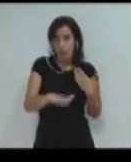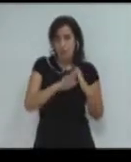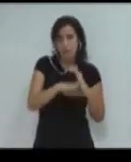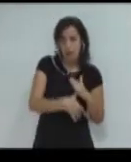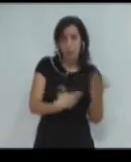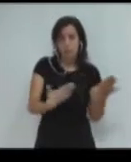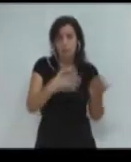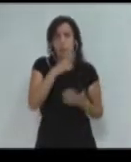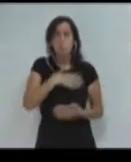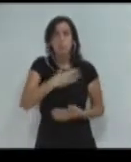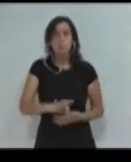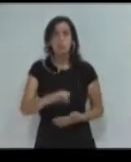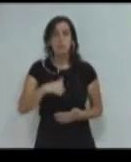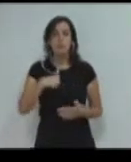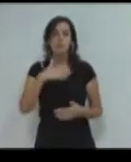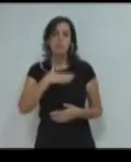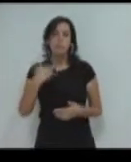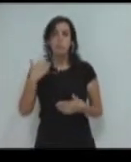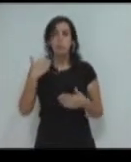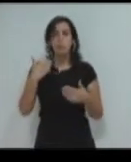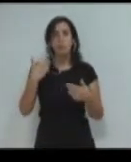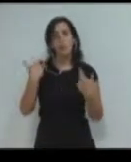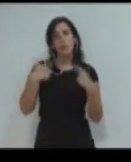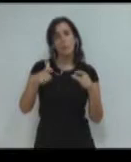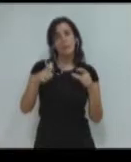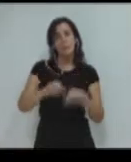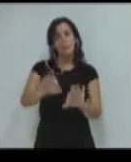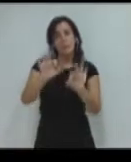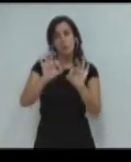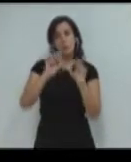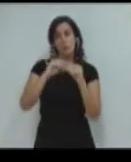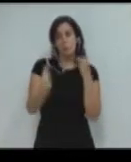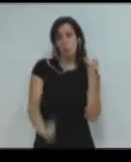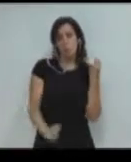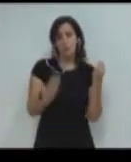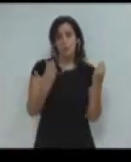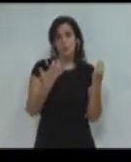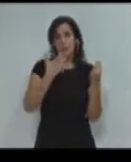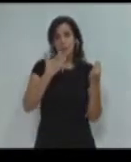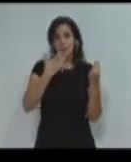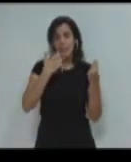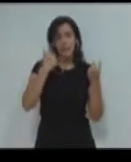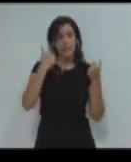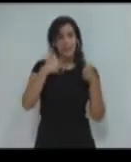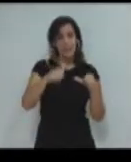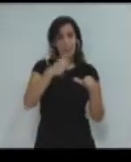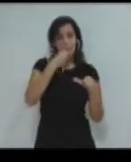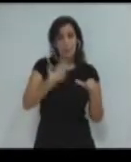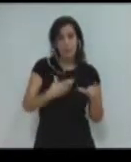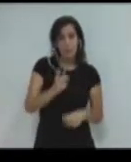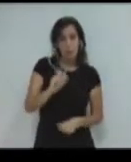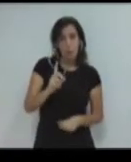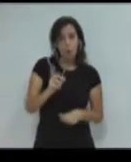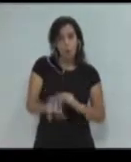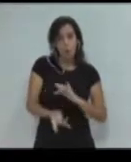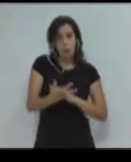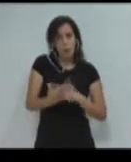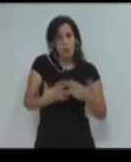lo mejor yo quiero ir a un apartado específico del documento que si no está bien etiquetado o bien